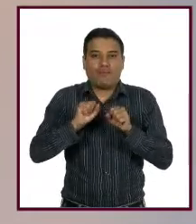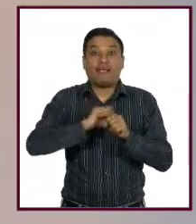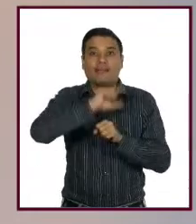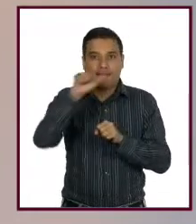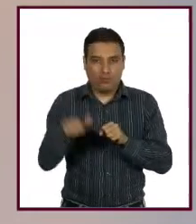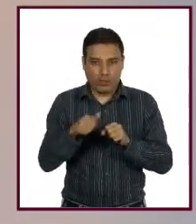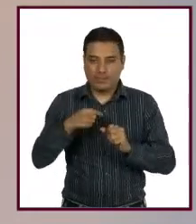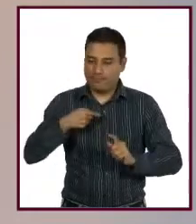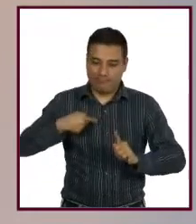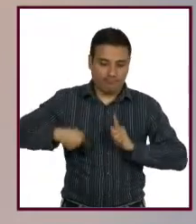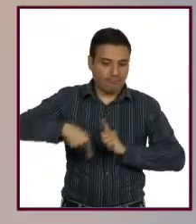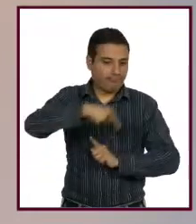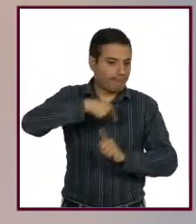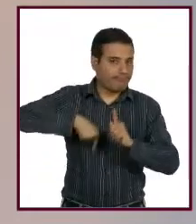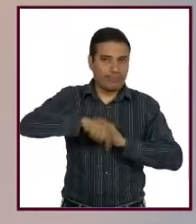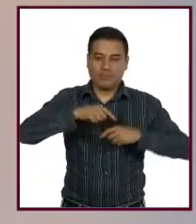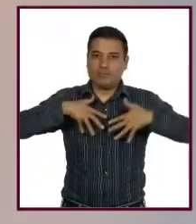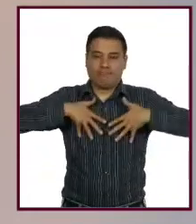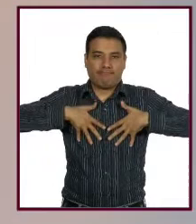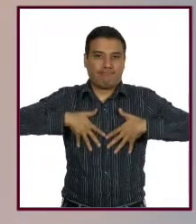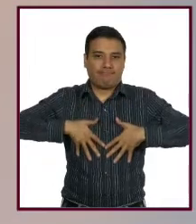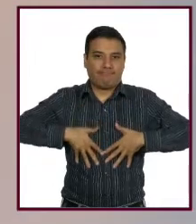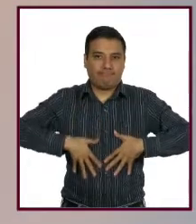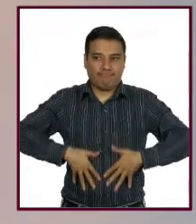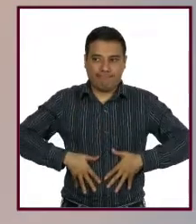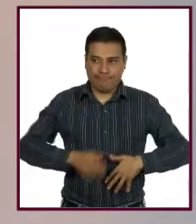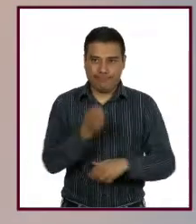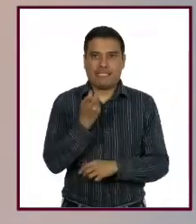la manera en la que va pasando de